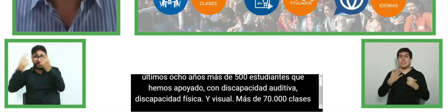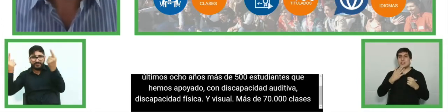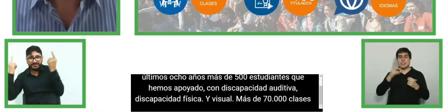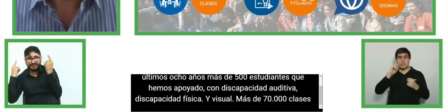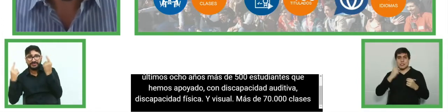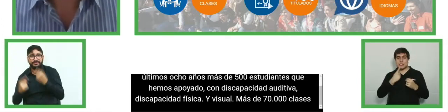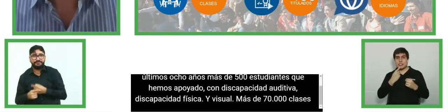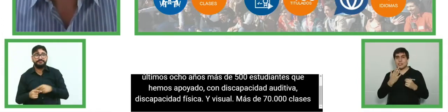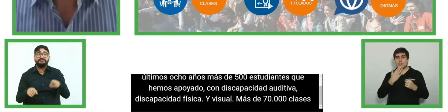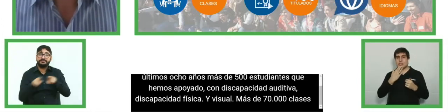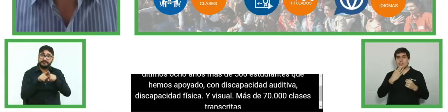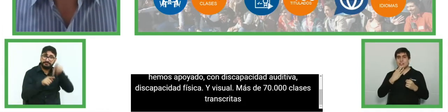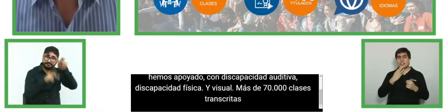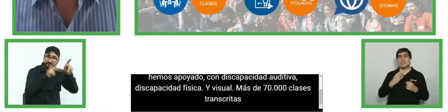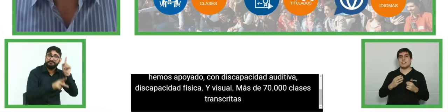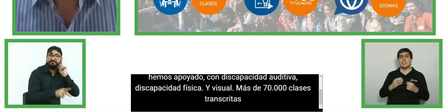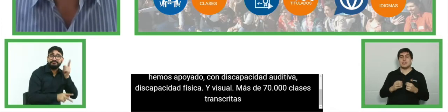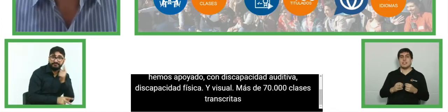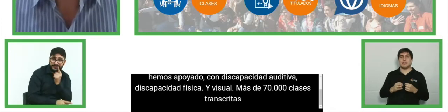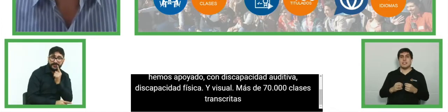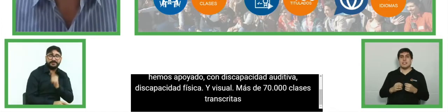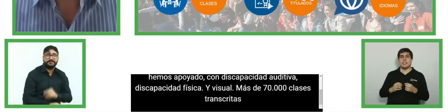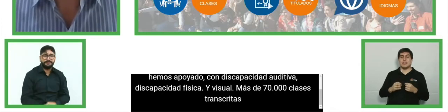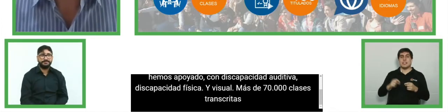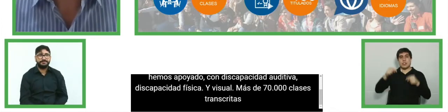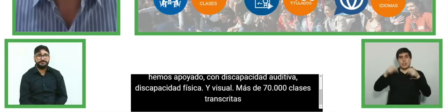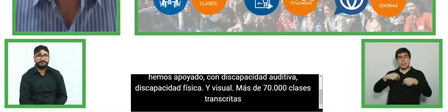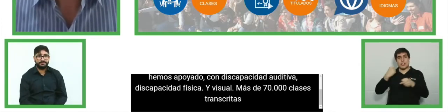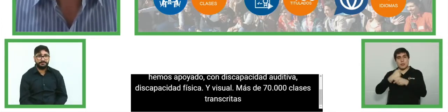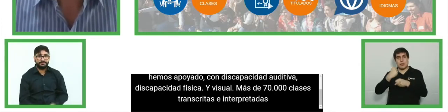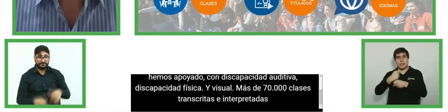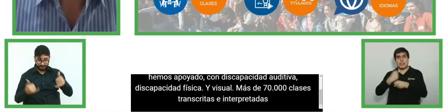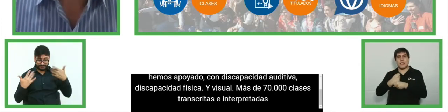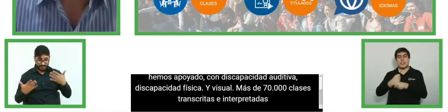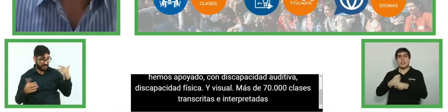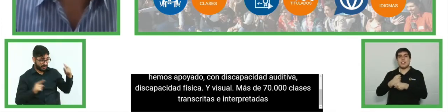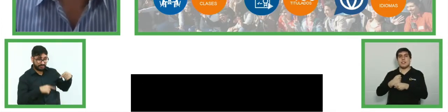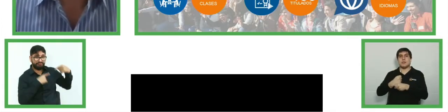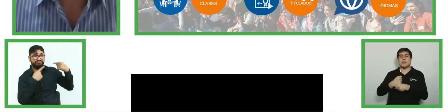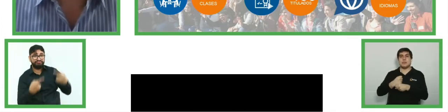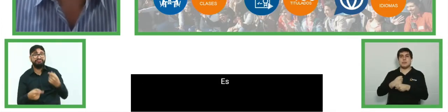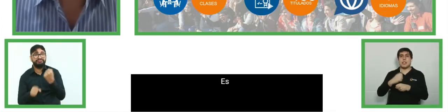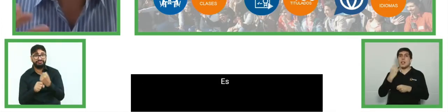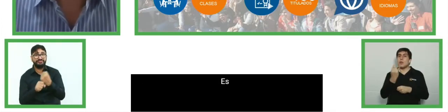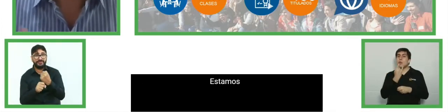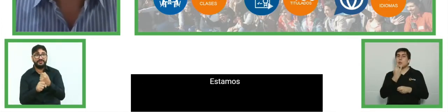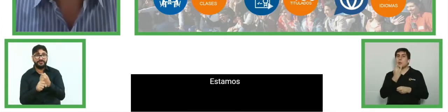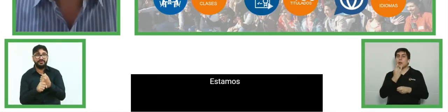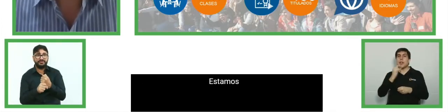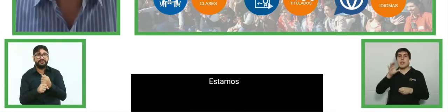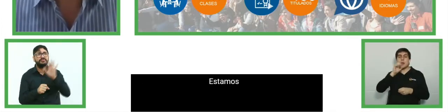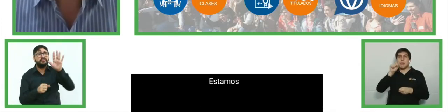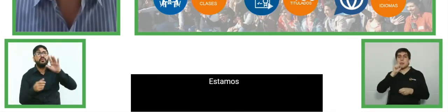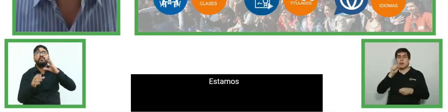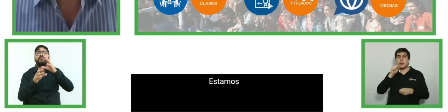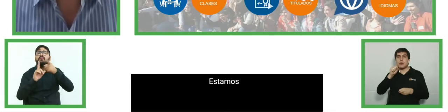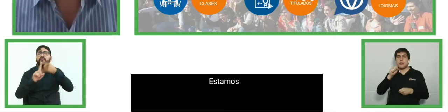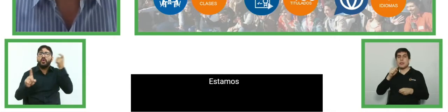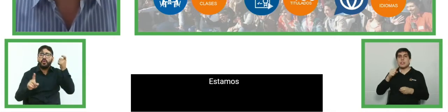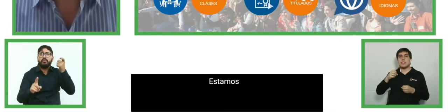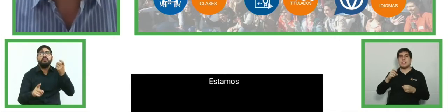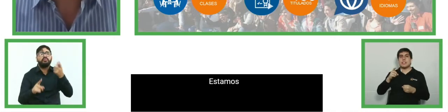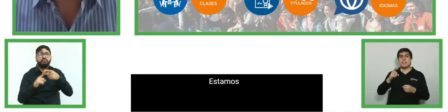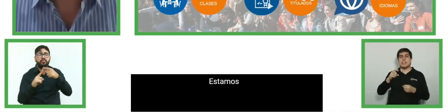un MBA en Latinoamérica, y hoy día estamos trabajando ya en Uruguay, en Perú, saliendo a otros países y también en